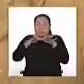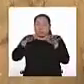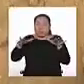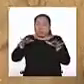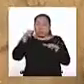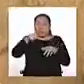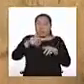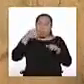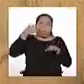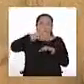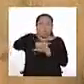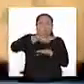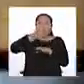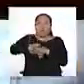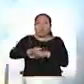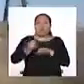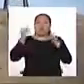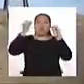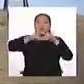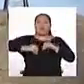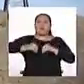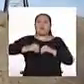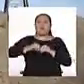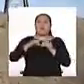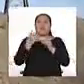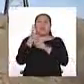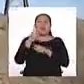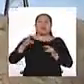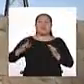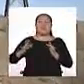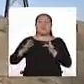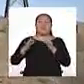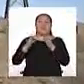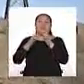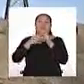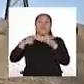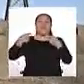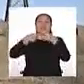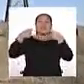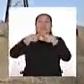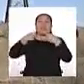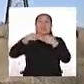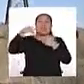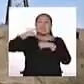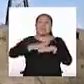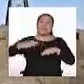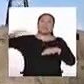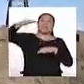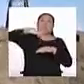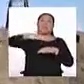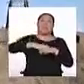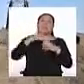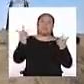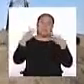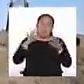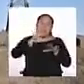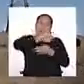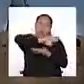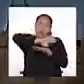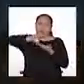no solo eso, se colocó una torre de alta tensión en su cima. Afortunadamente, fue